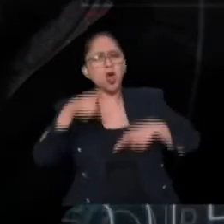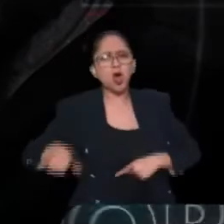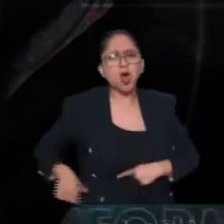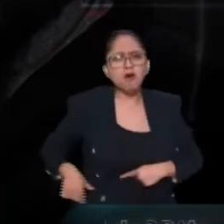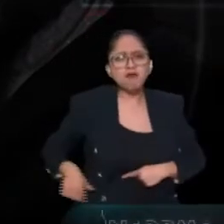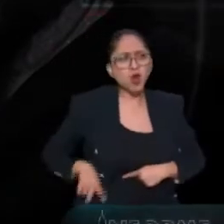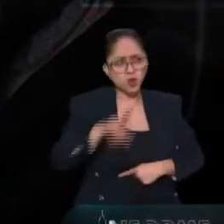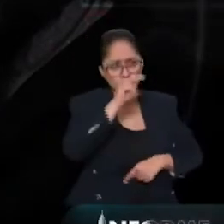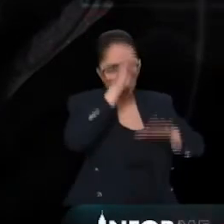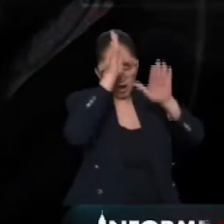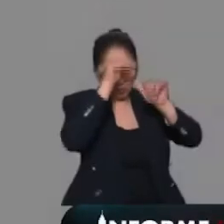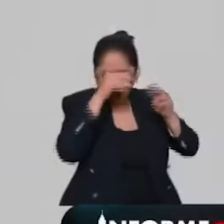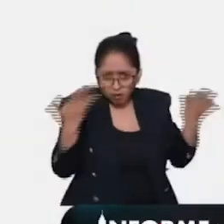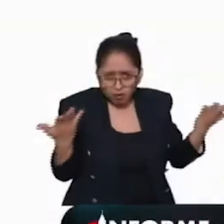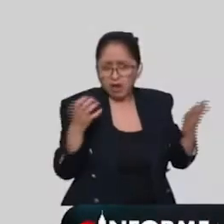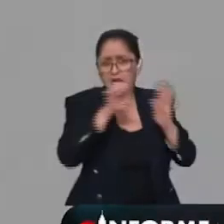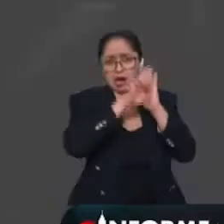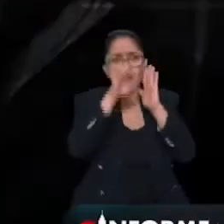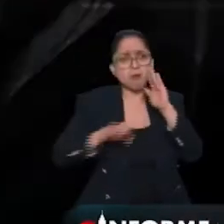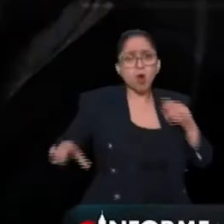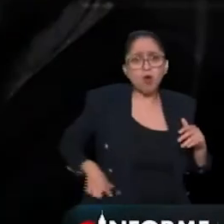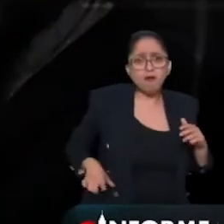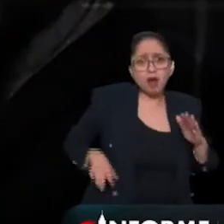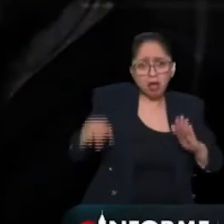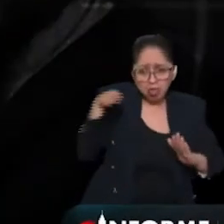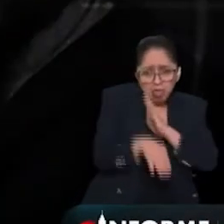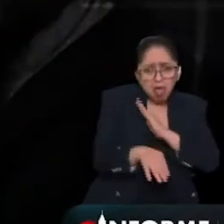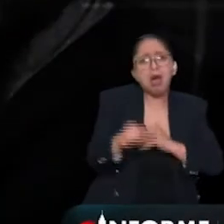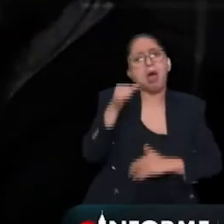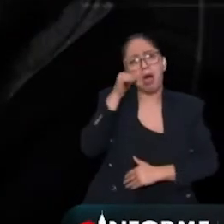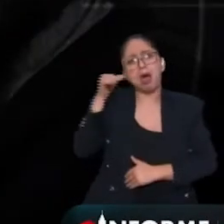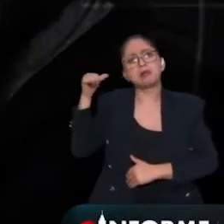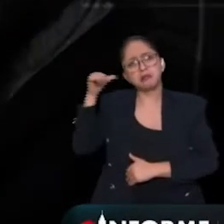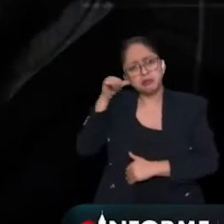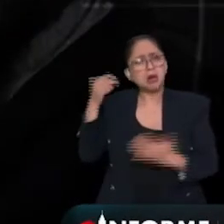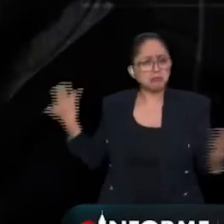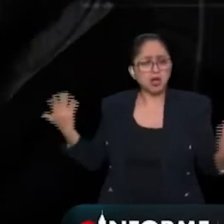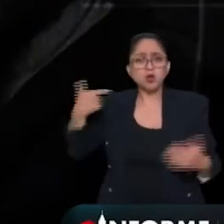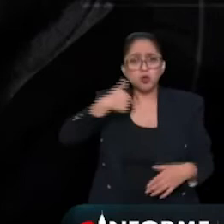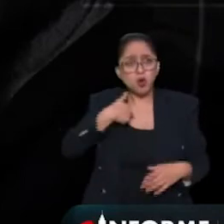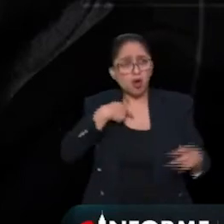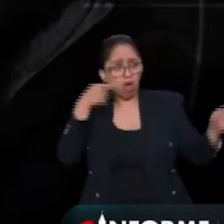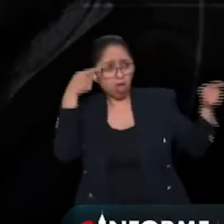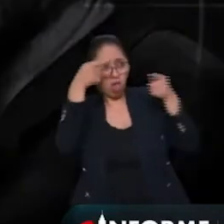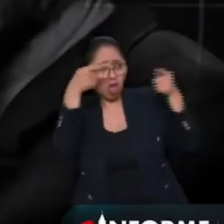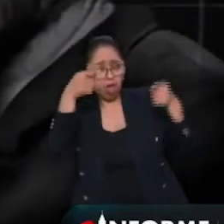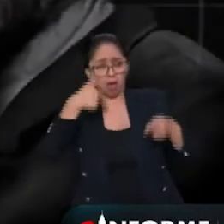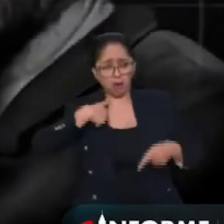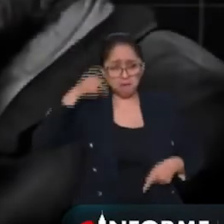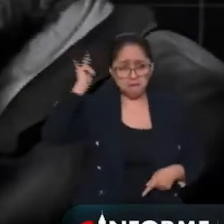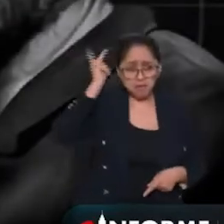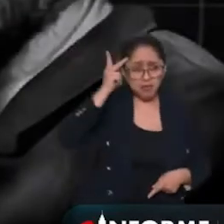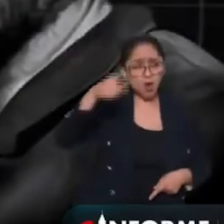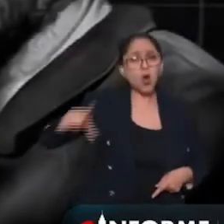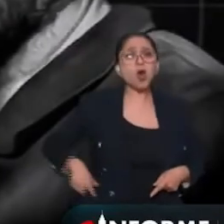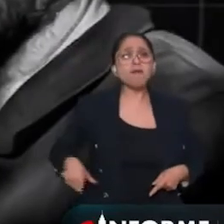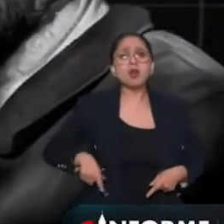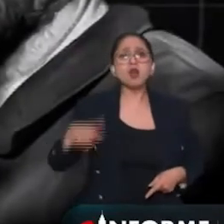cagan, pues sí, como ayer, ¿no? Pero no me voy a poner a atacar a lo pendejo a un gobierno que esperé toda mi vida.